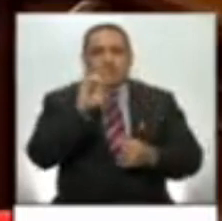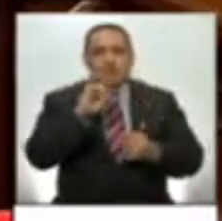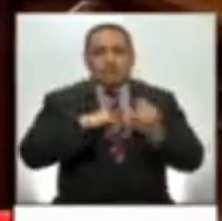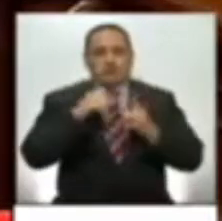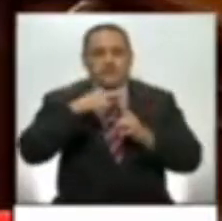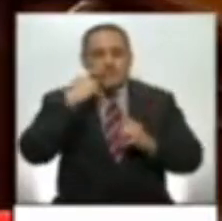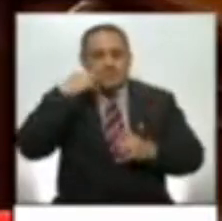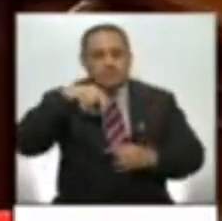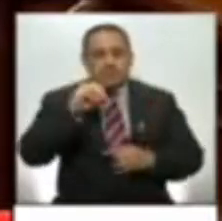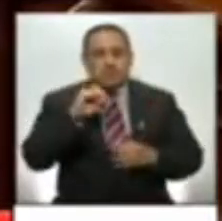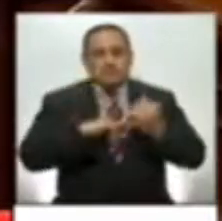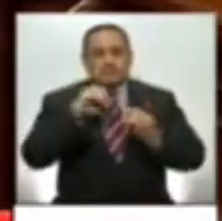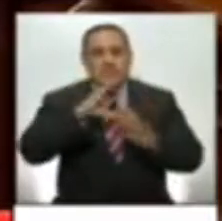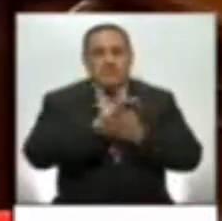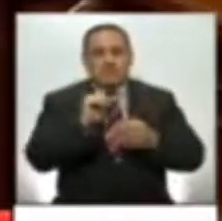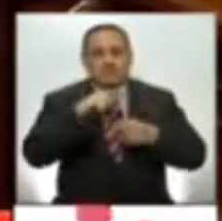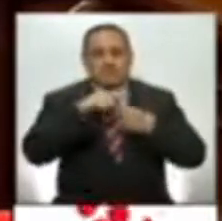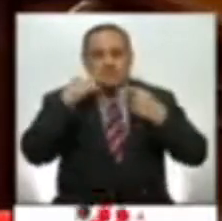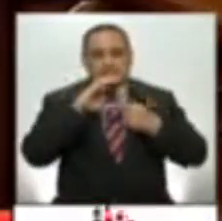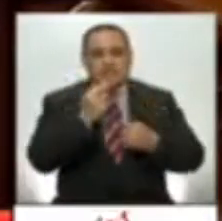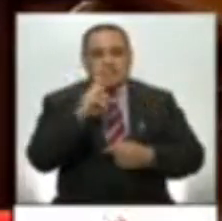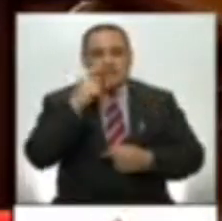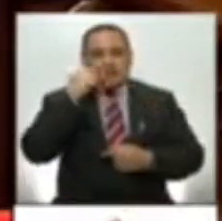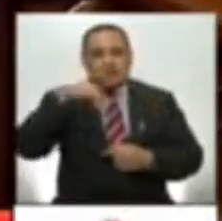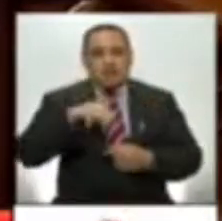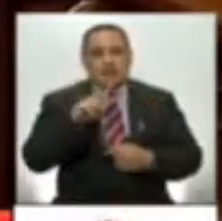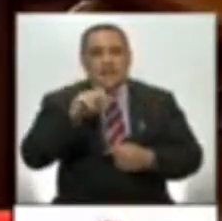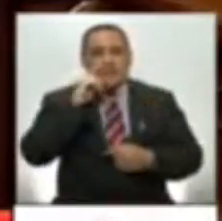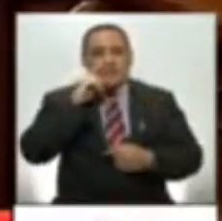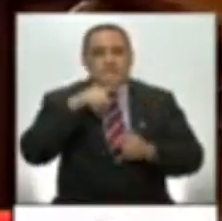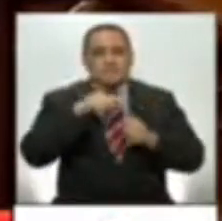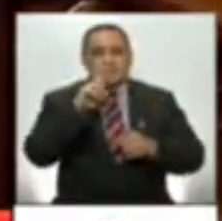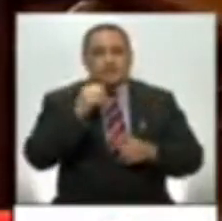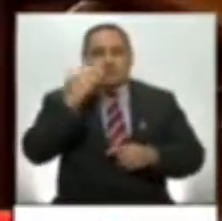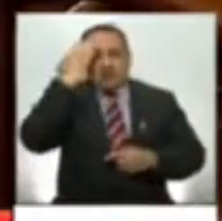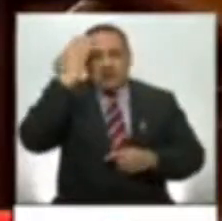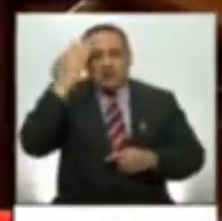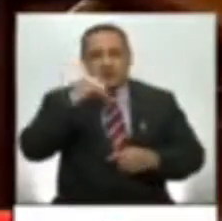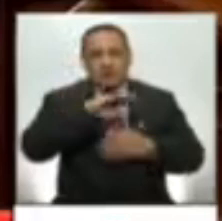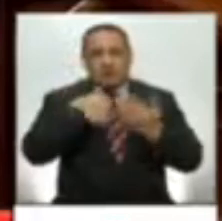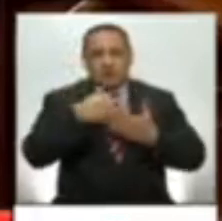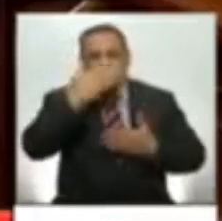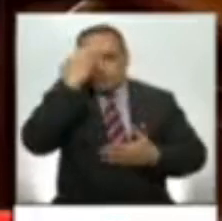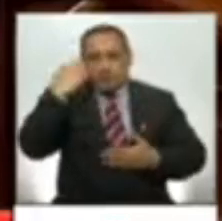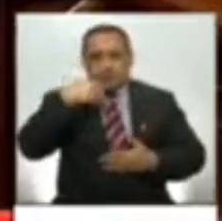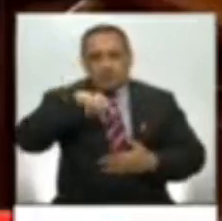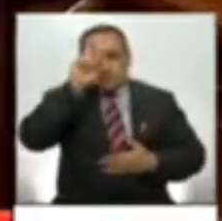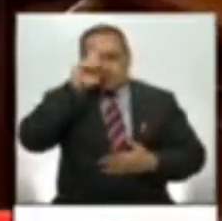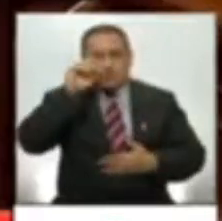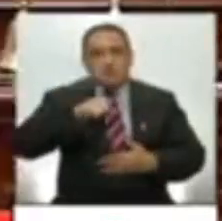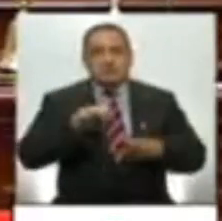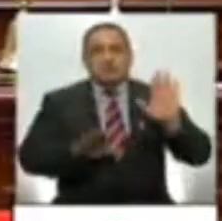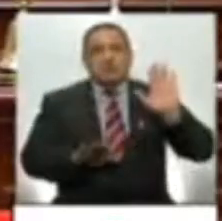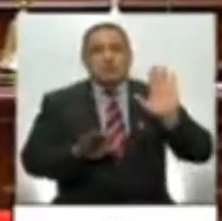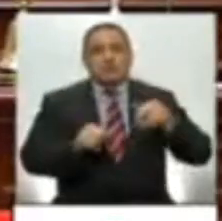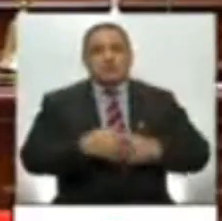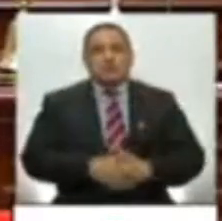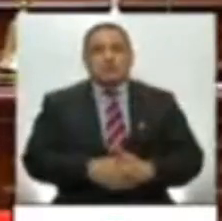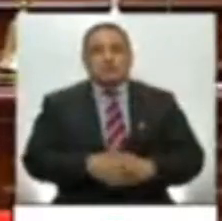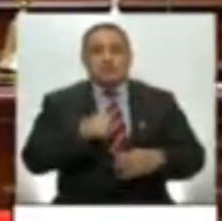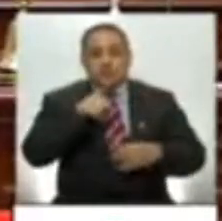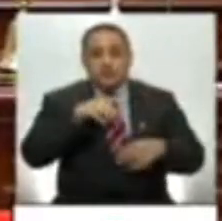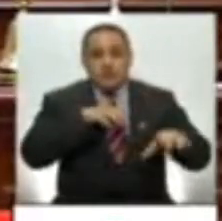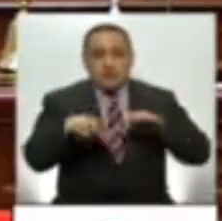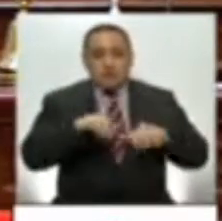Carrión, Víctor Raúl Ayala La Torre y los pueblos olvidados del Perú, sí, juro. Si así lo